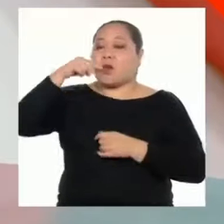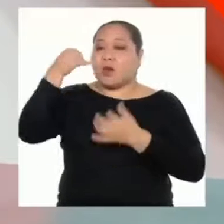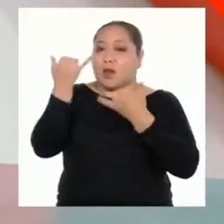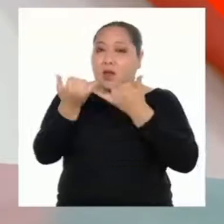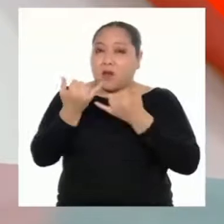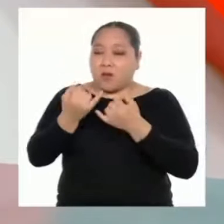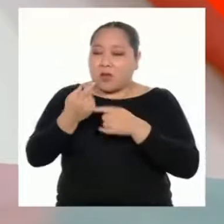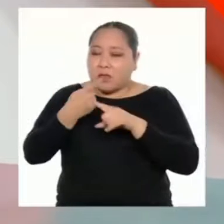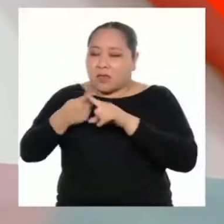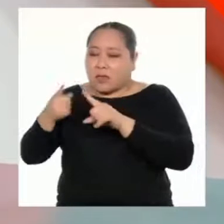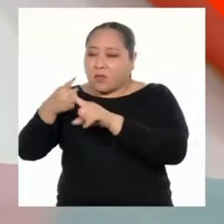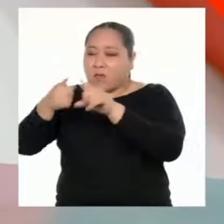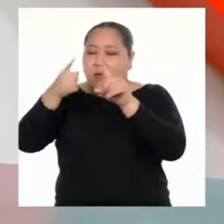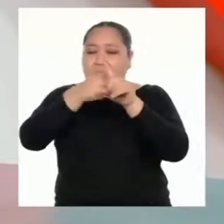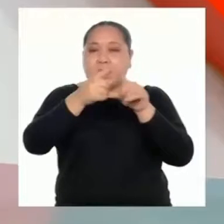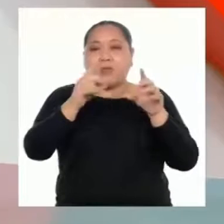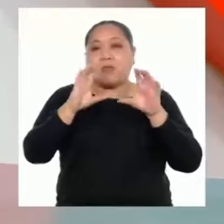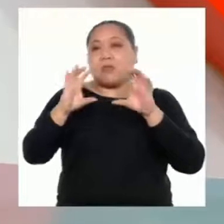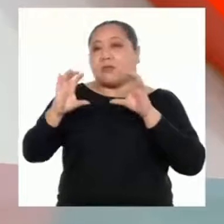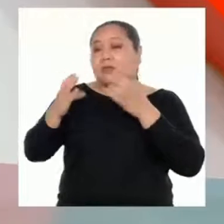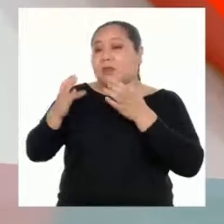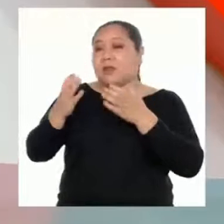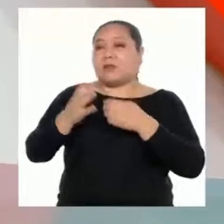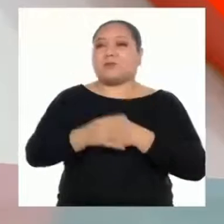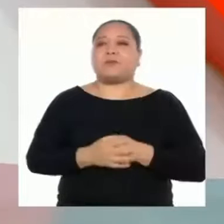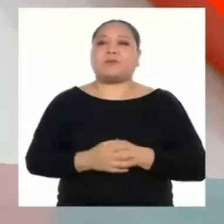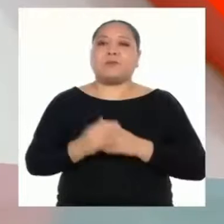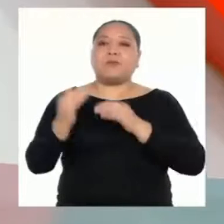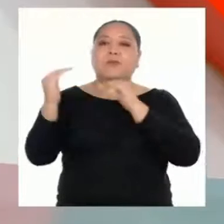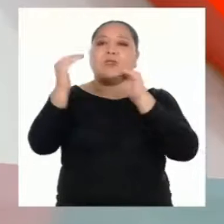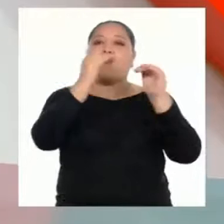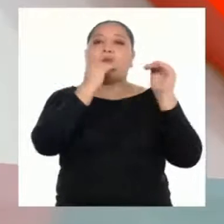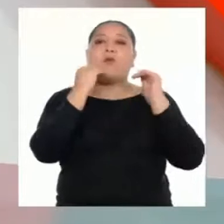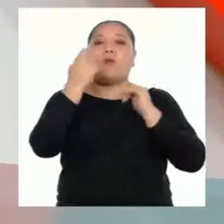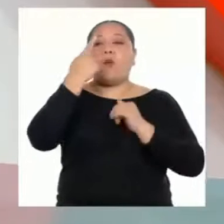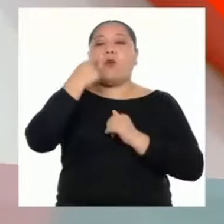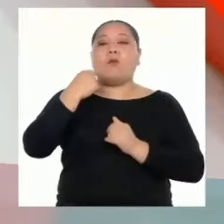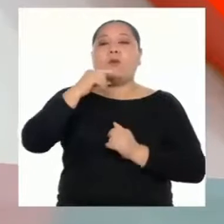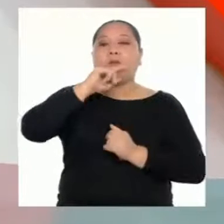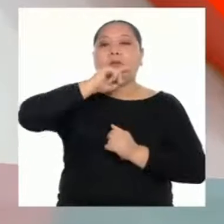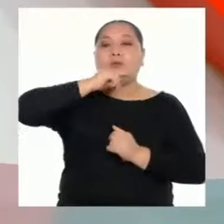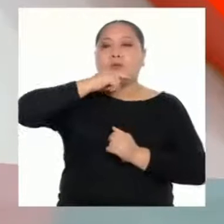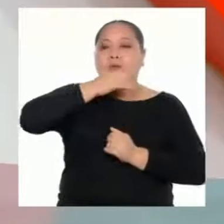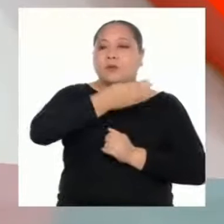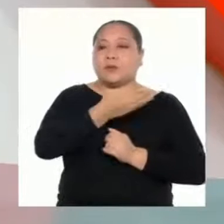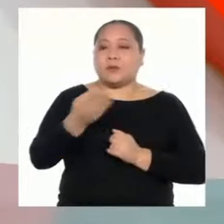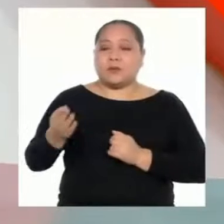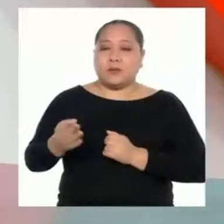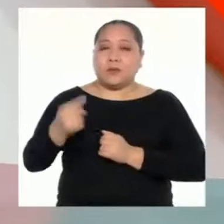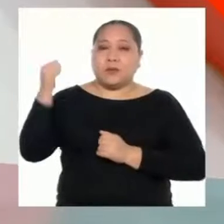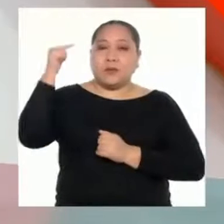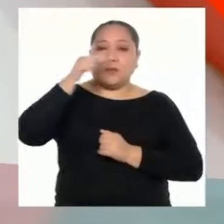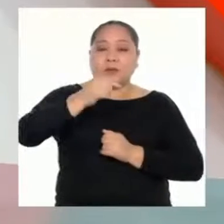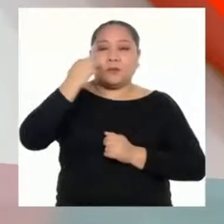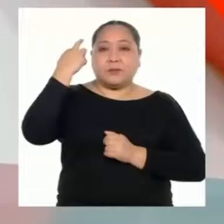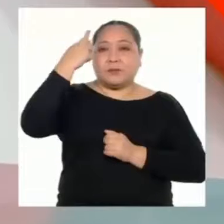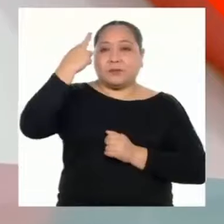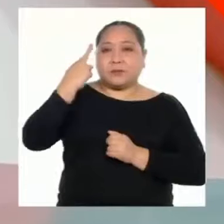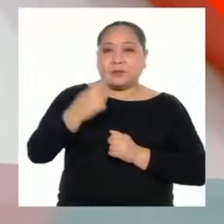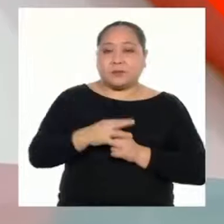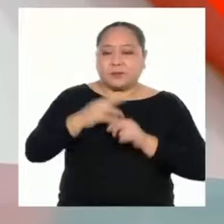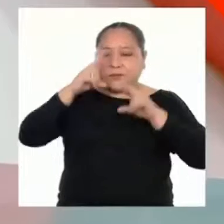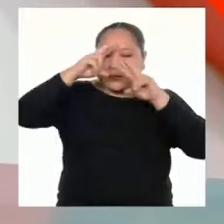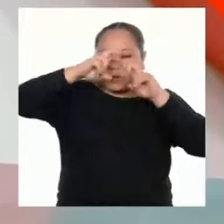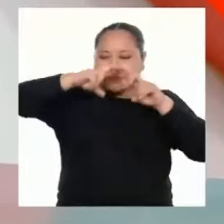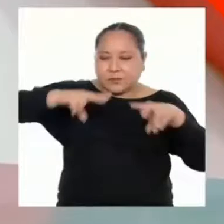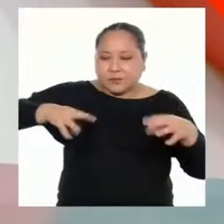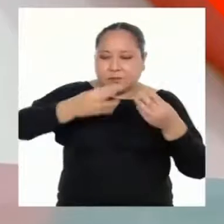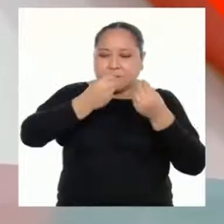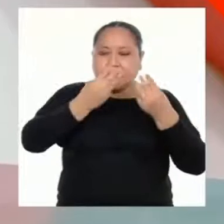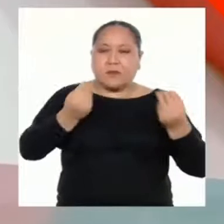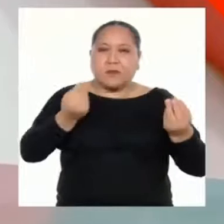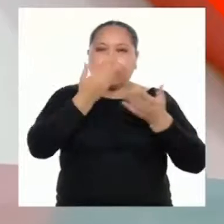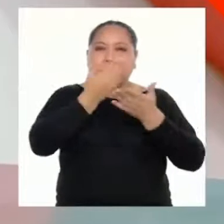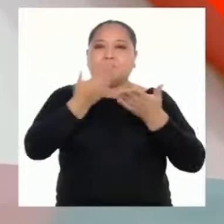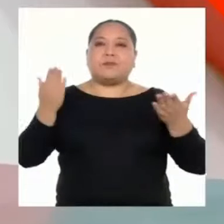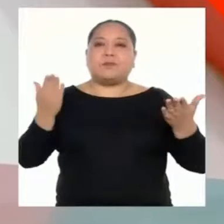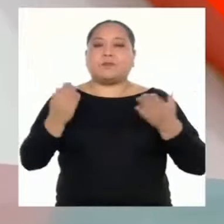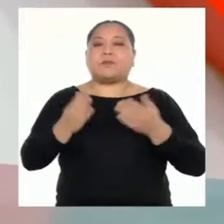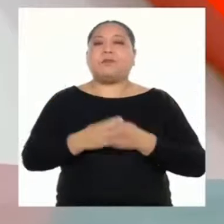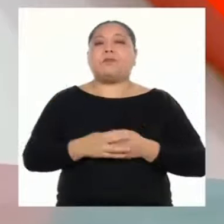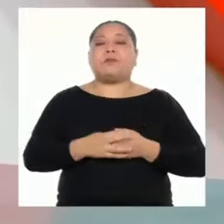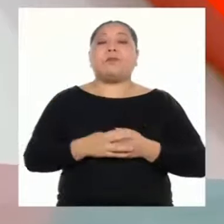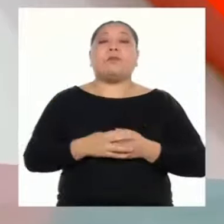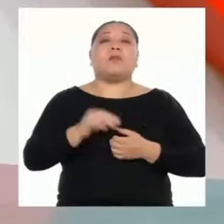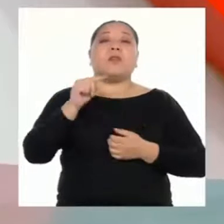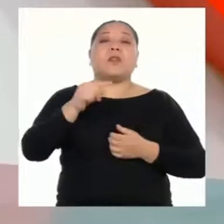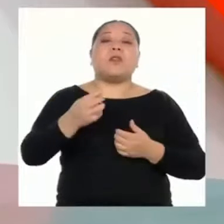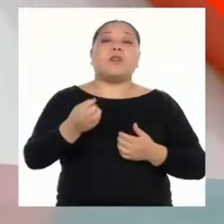comprende una serie de áreas iguales para hombres y mujeres. para lo cual analizaremos varias fuentes secundarias que